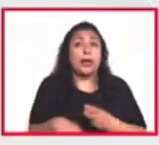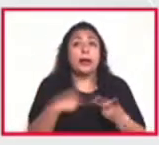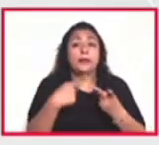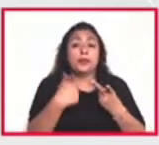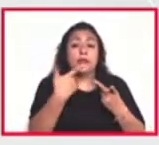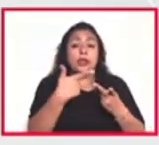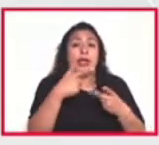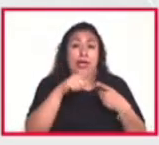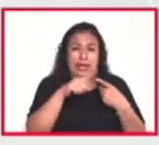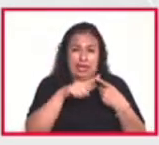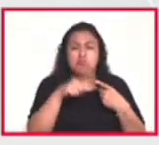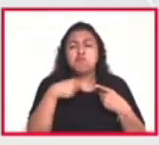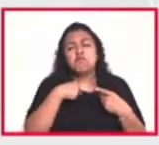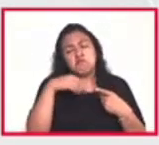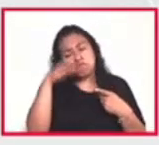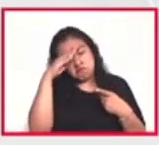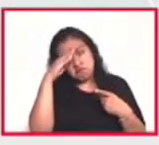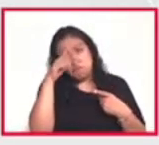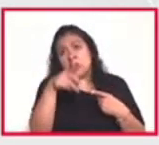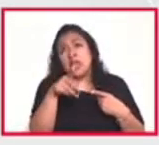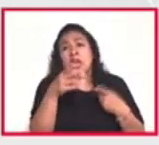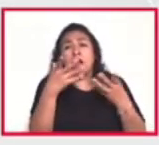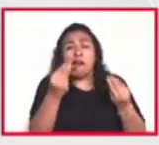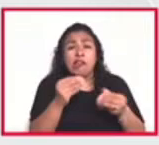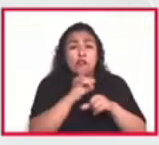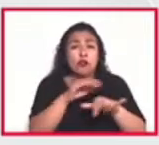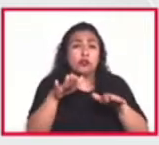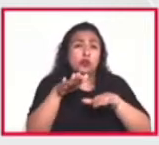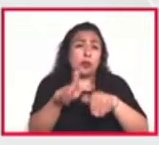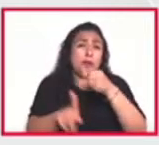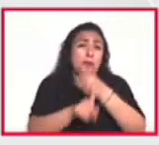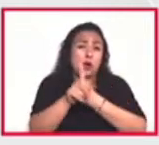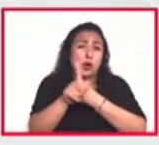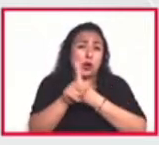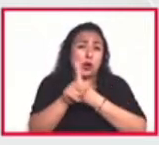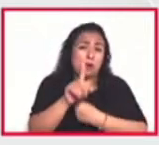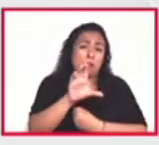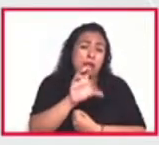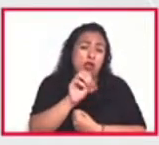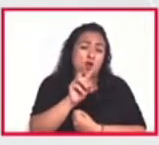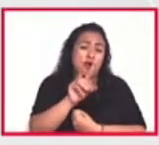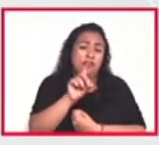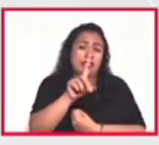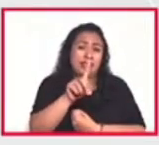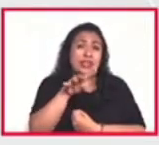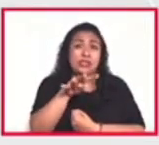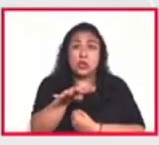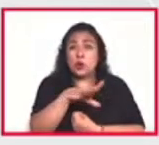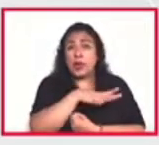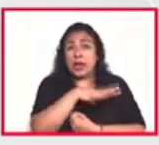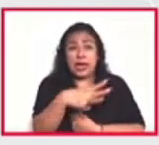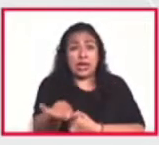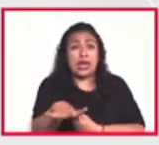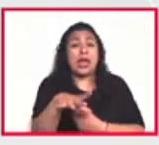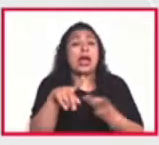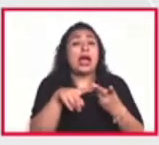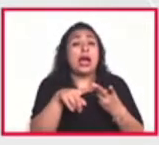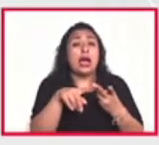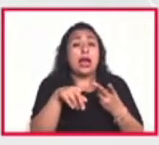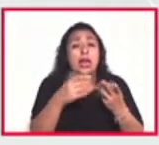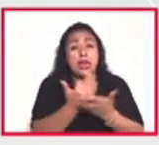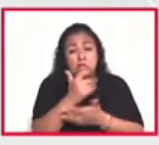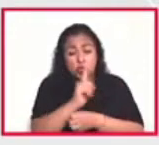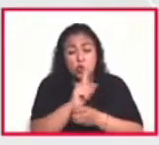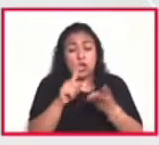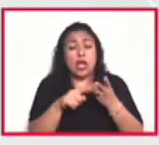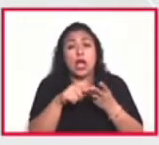Orozco considera que la luz de información en torno a la crisis del COVID-19 atañe a niveles globales, nacionales y locales, lo